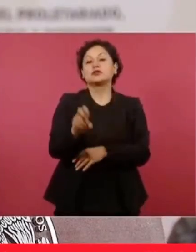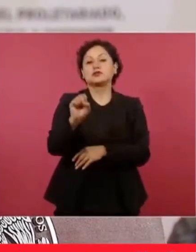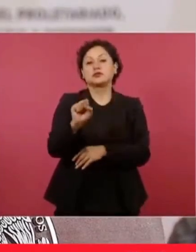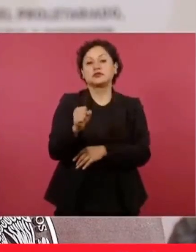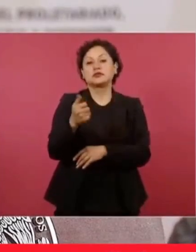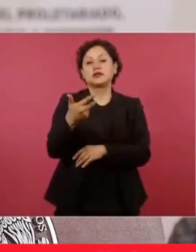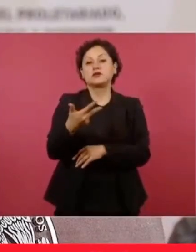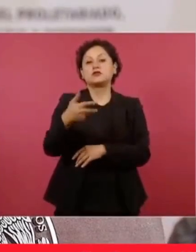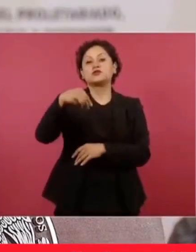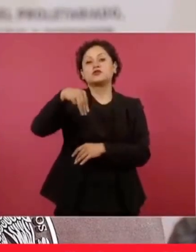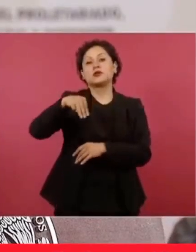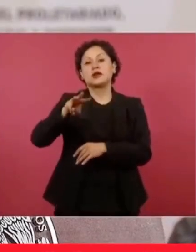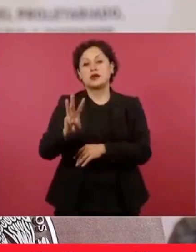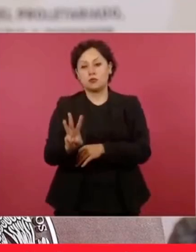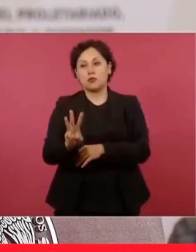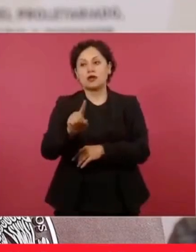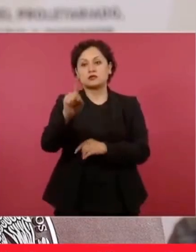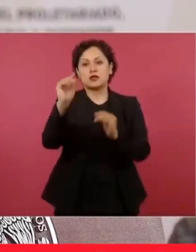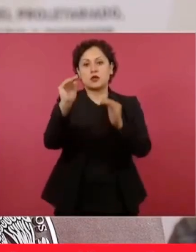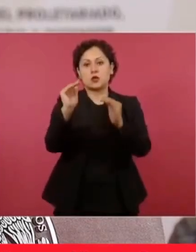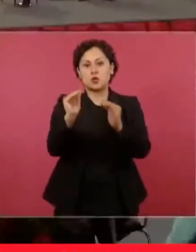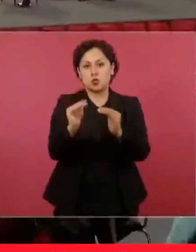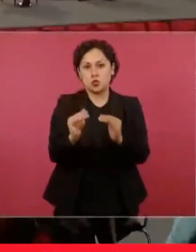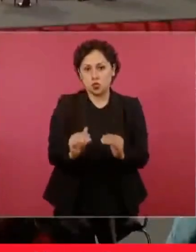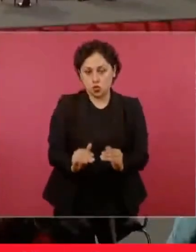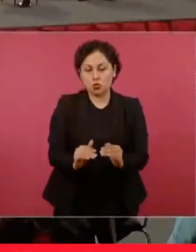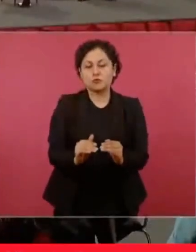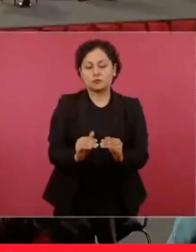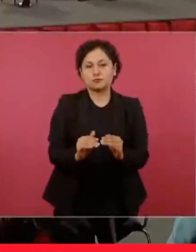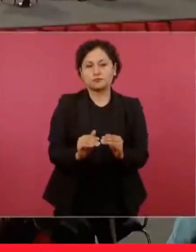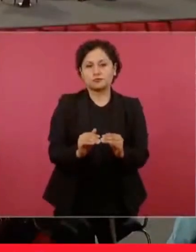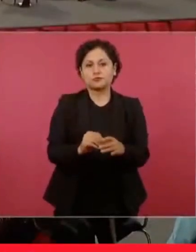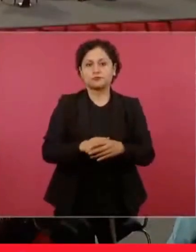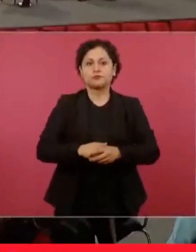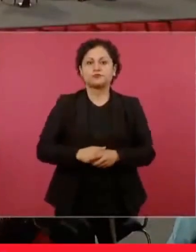megawatts, un poquito inferior al 3% de la demanda.